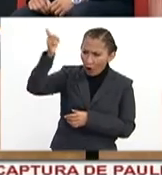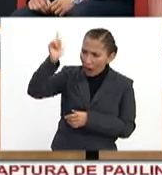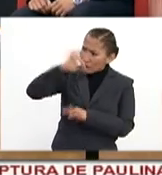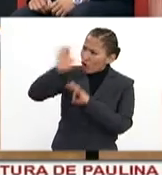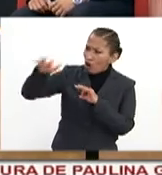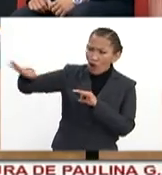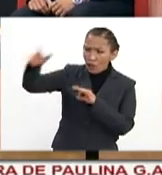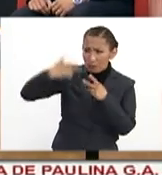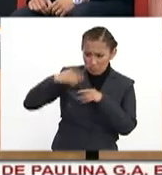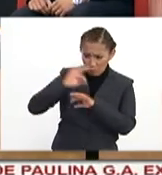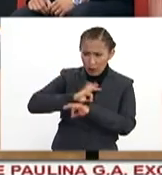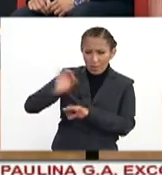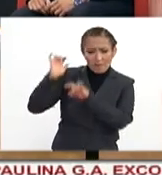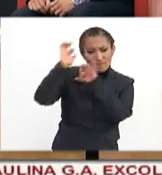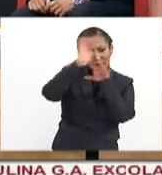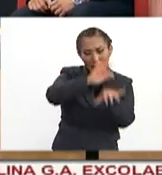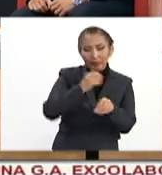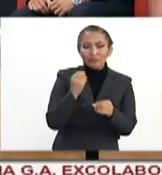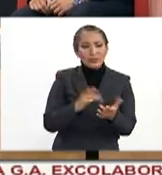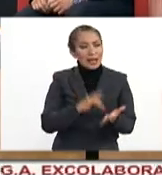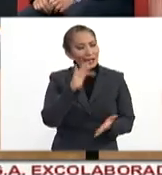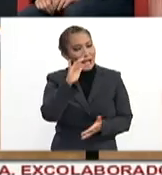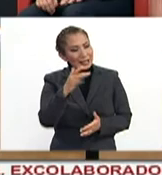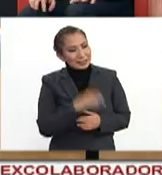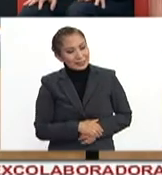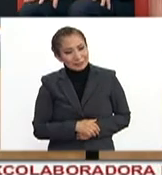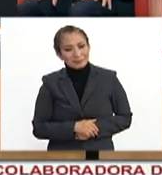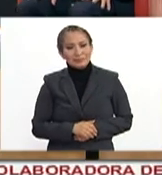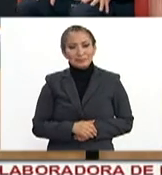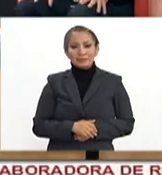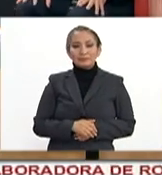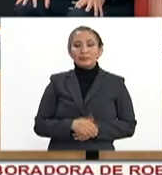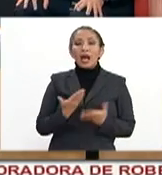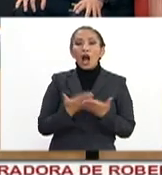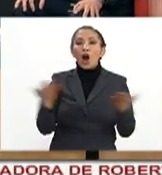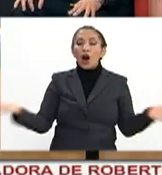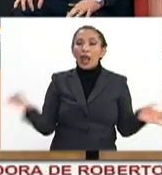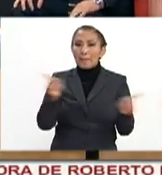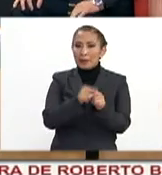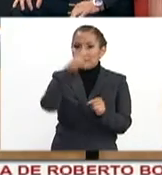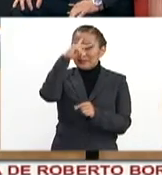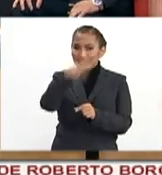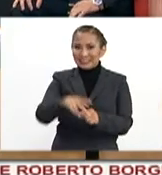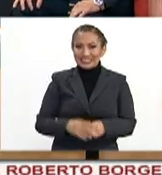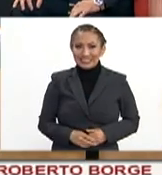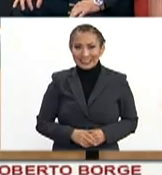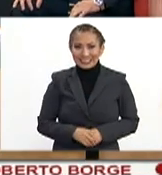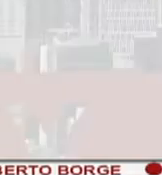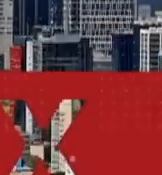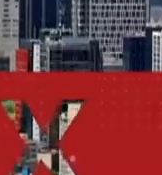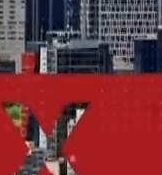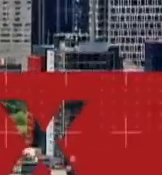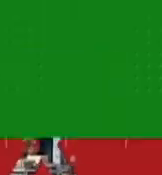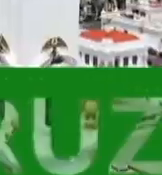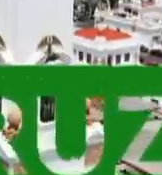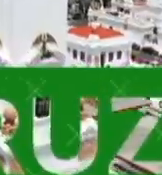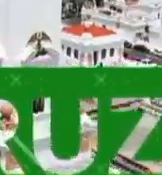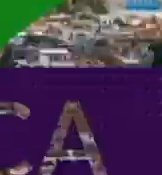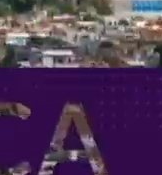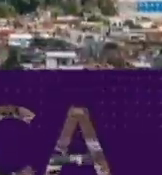toda la audiencia que nos pueda visitar. Muchísimas gracias, Sergio. Un placer tenerte por acá. Vamos ahora a las breves del país.